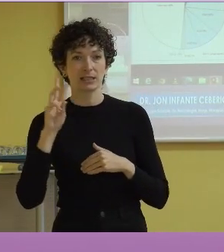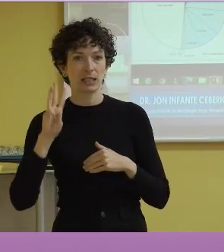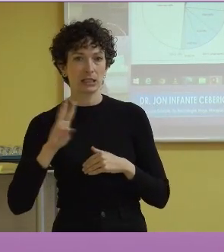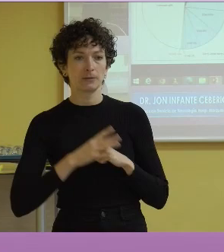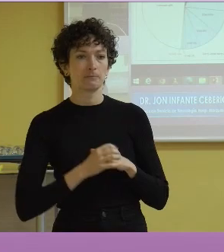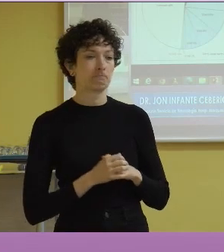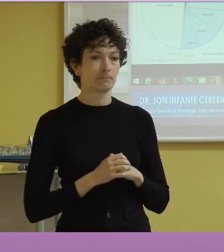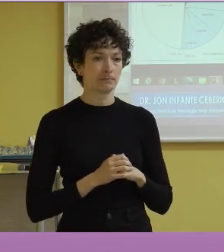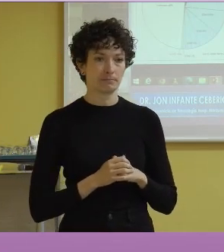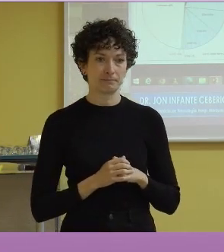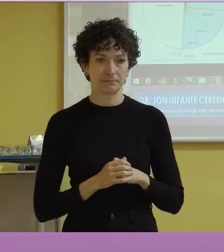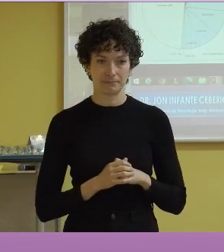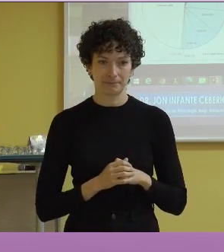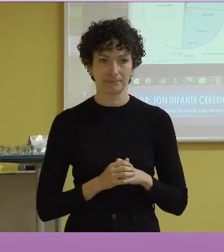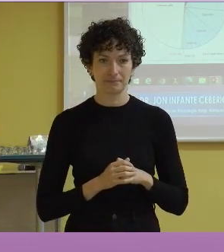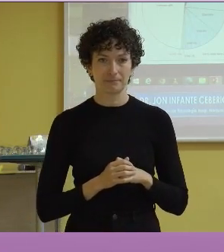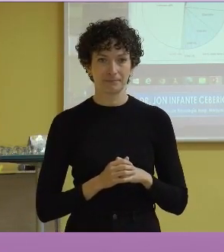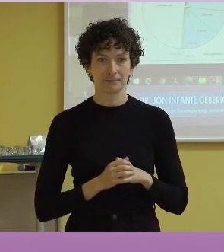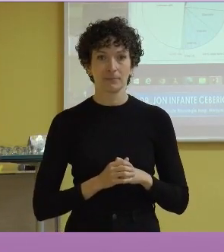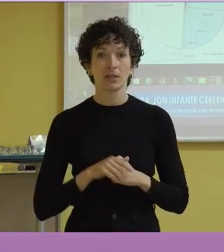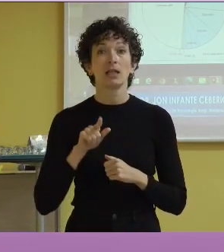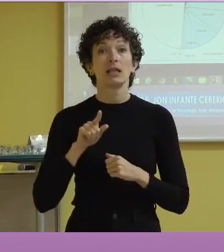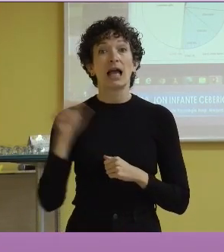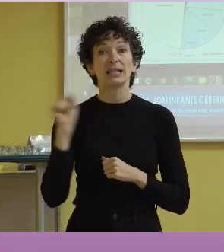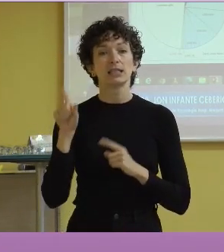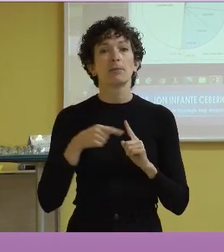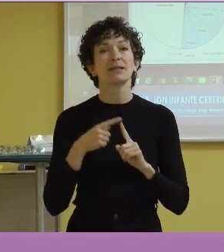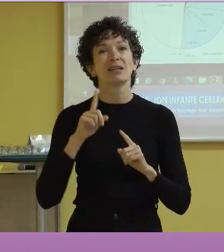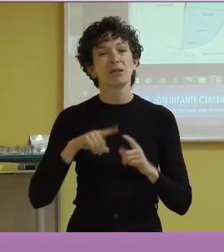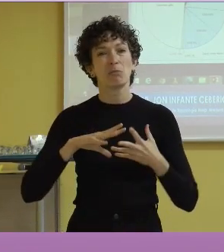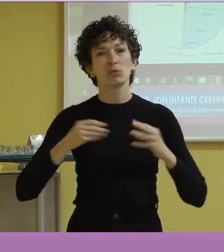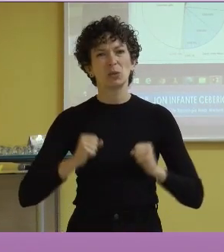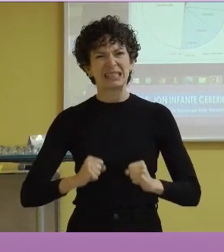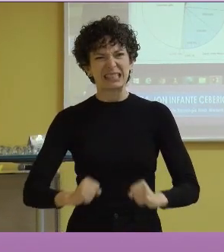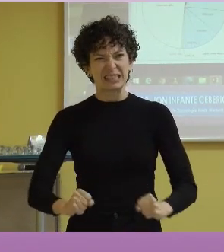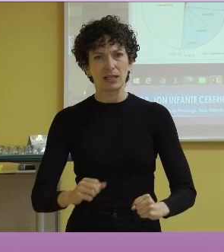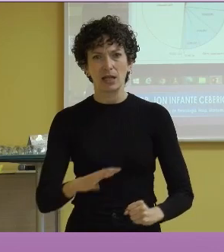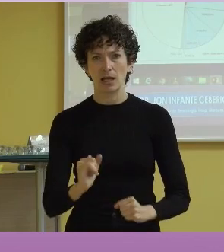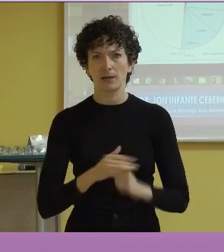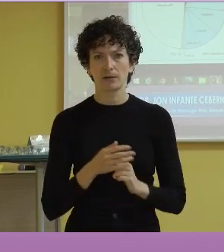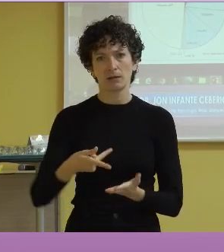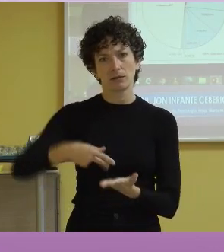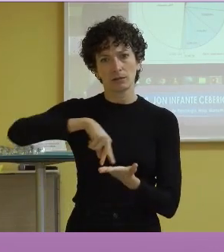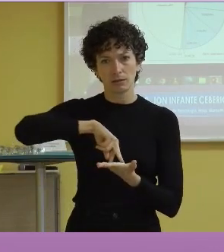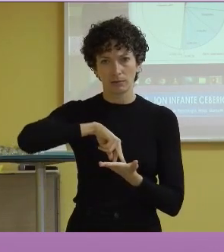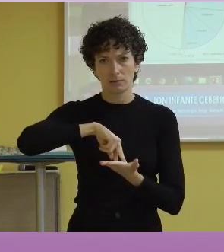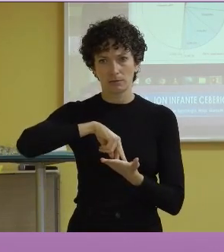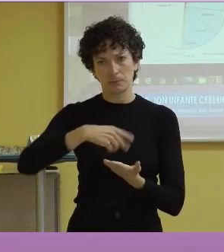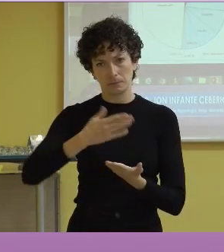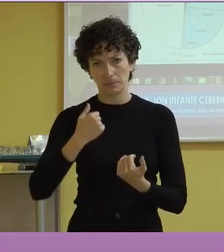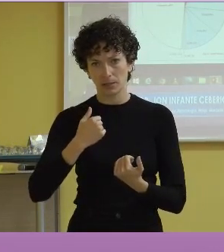en el que además de ataxia pues Sí. tiene espasticidad. Damos la vuelta, Mario. Esto